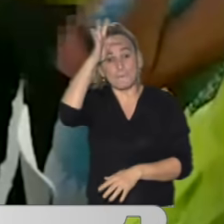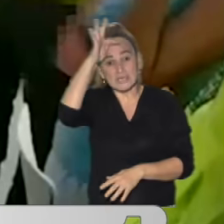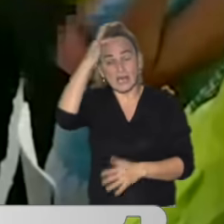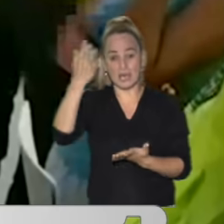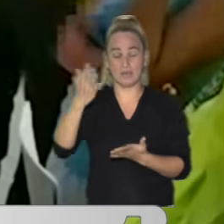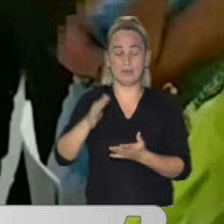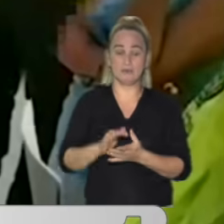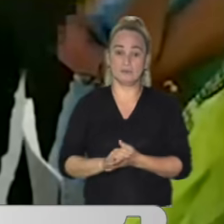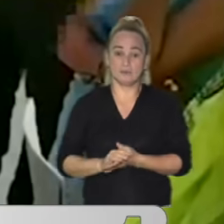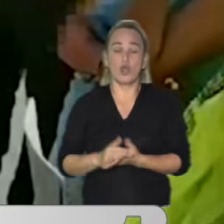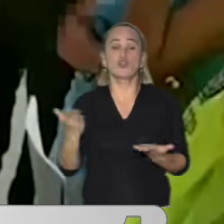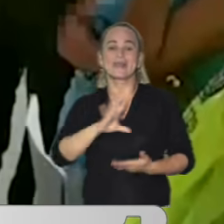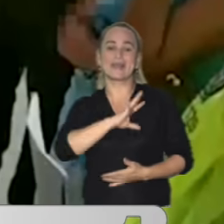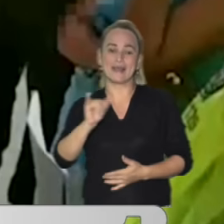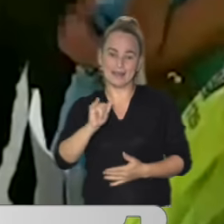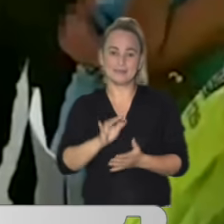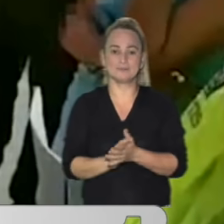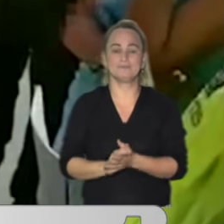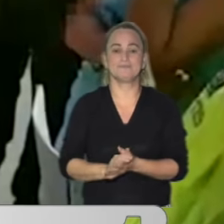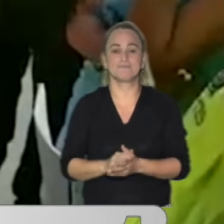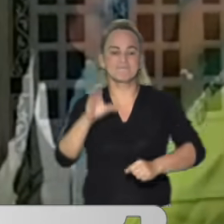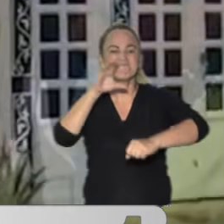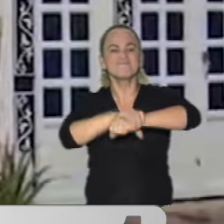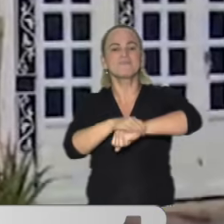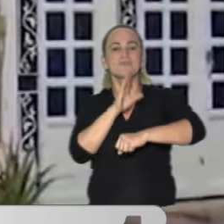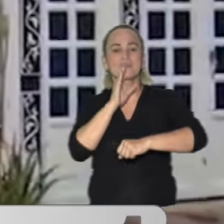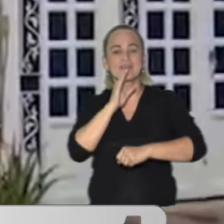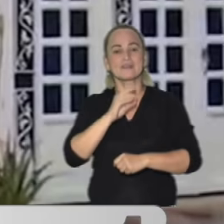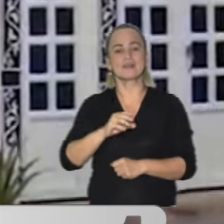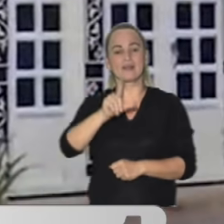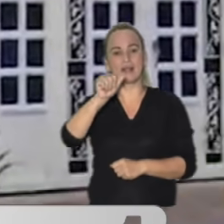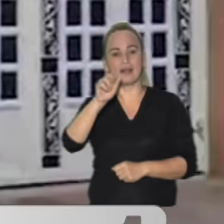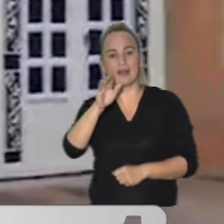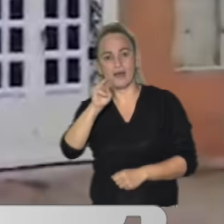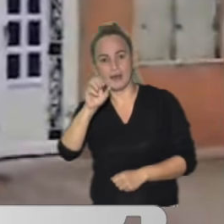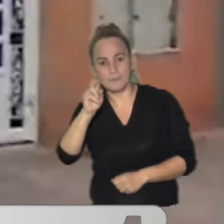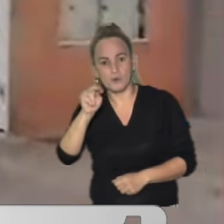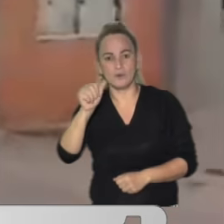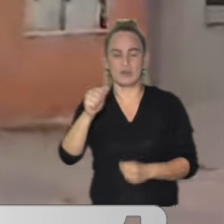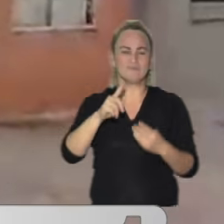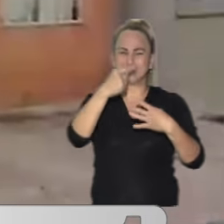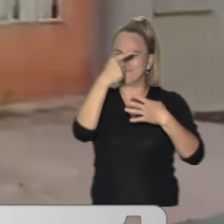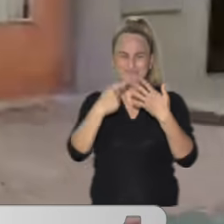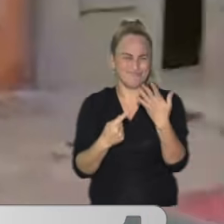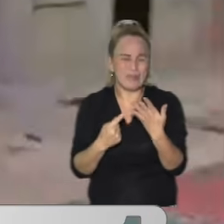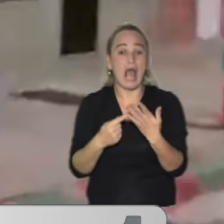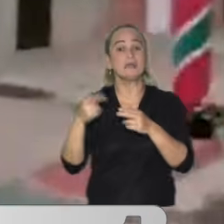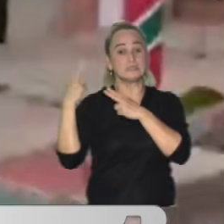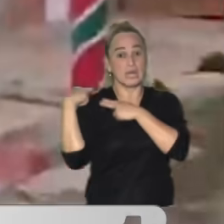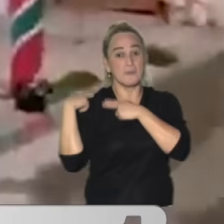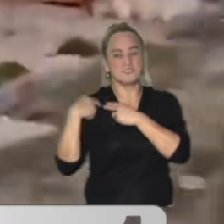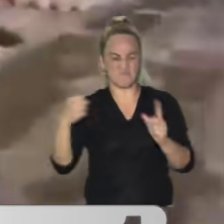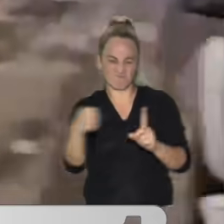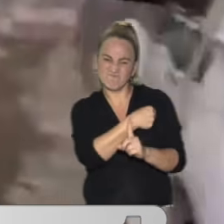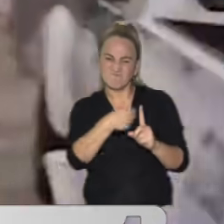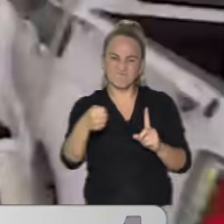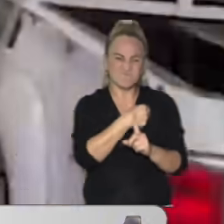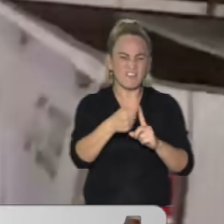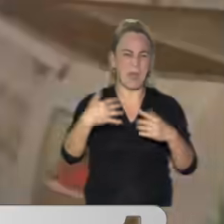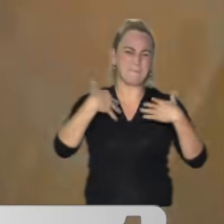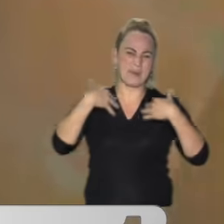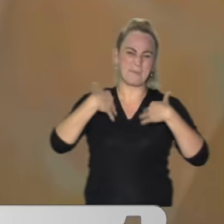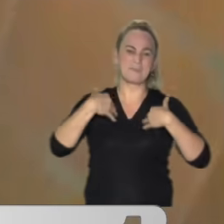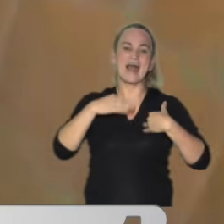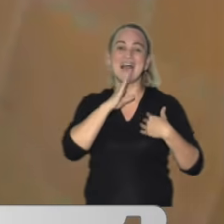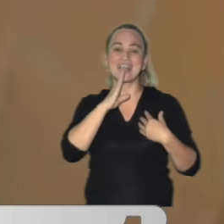hospitales de alto nivel en Cali. Entre los detenidos está alias La Mona, Perea y Mayarino, presuntos responsables de golpear en múltiples